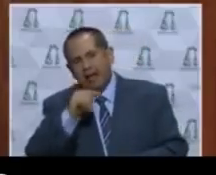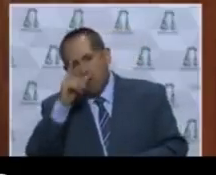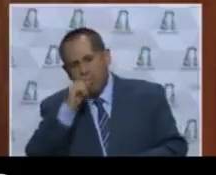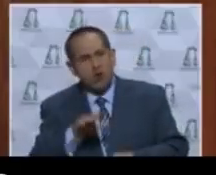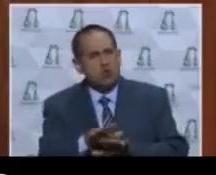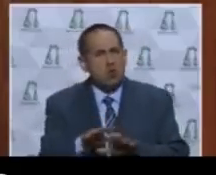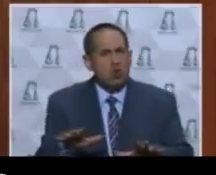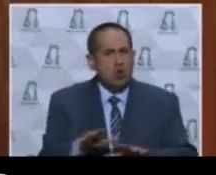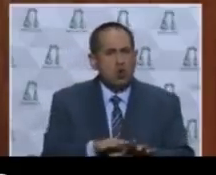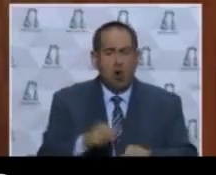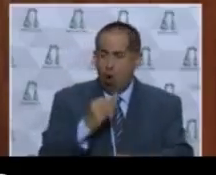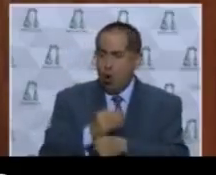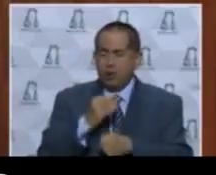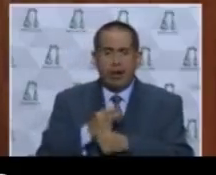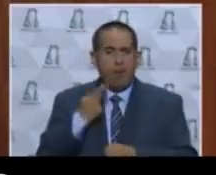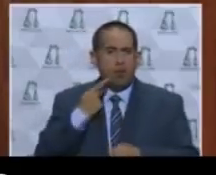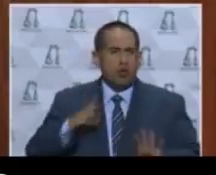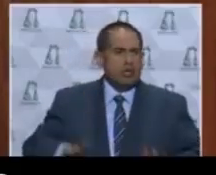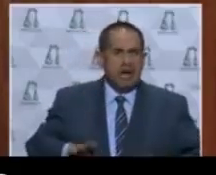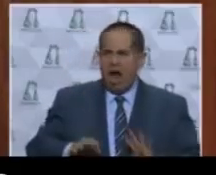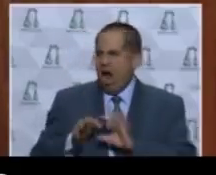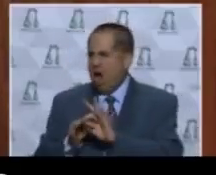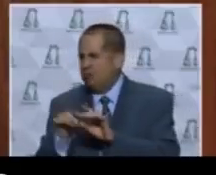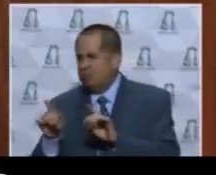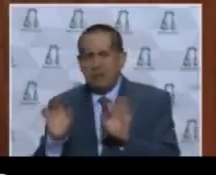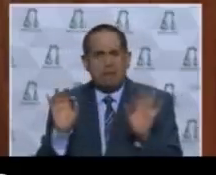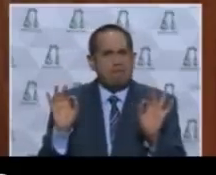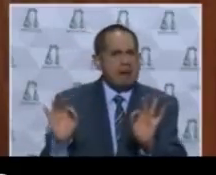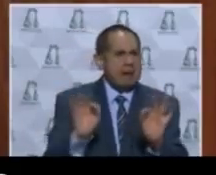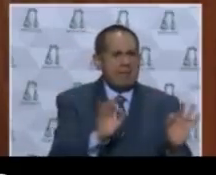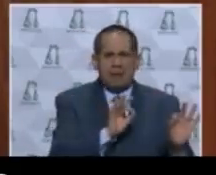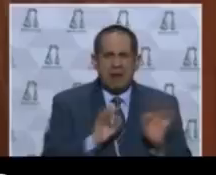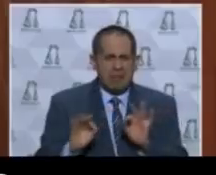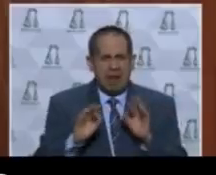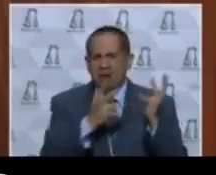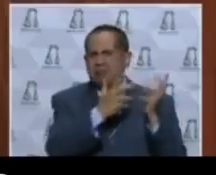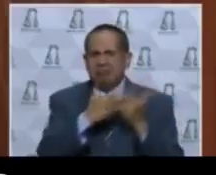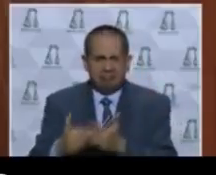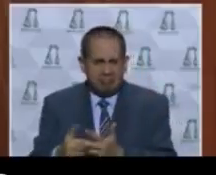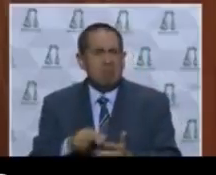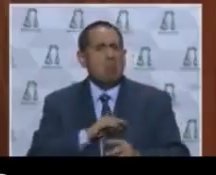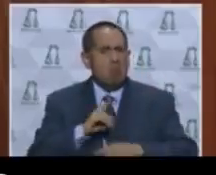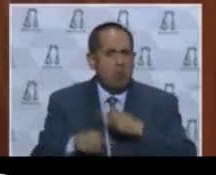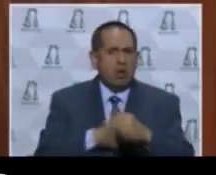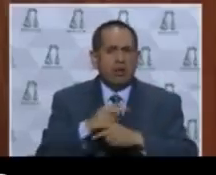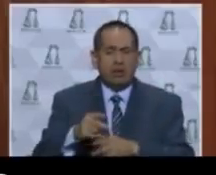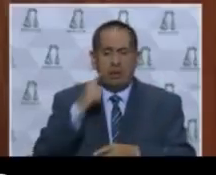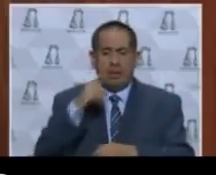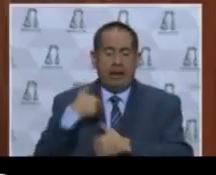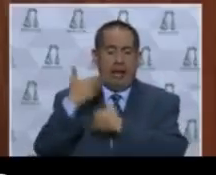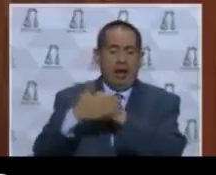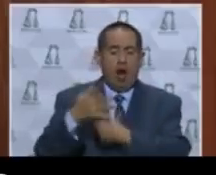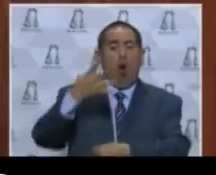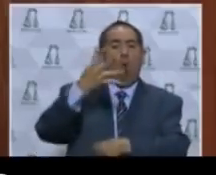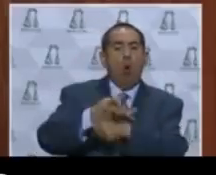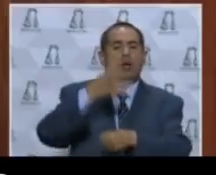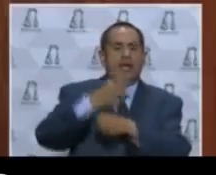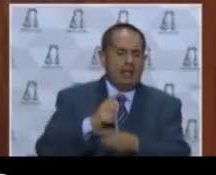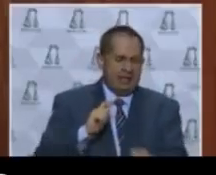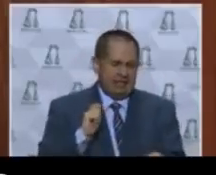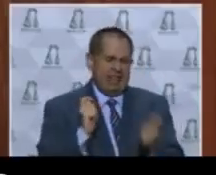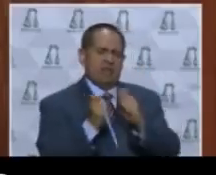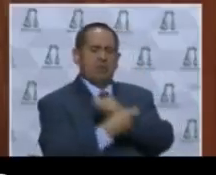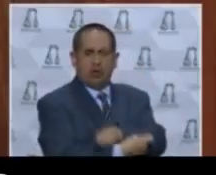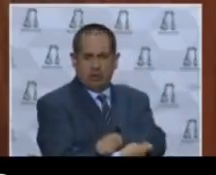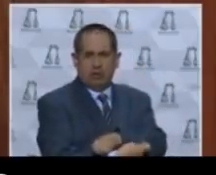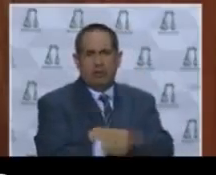condiciones políticas inmejorables para llevar a cabo la cuarta transformación de la vida